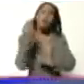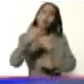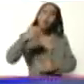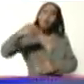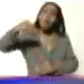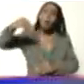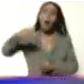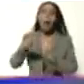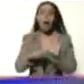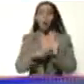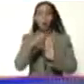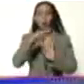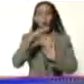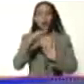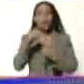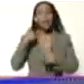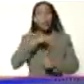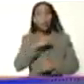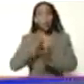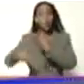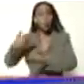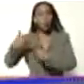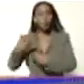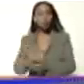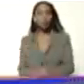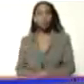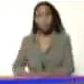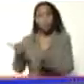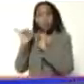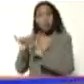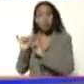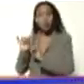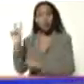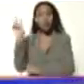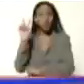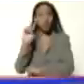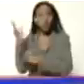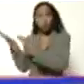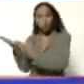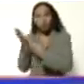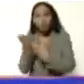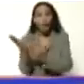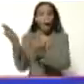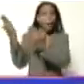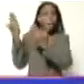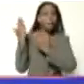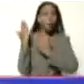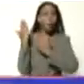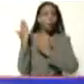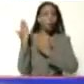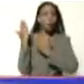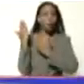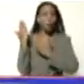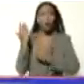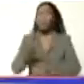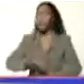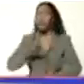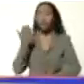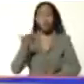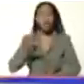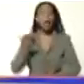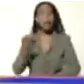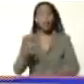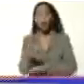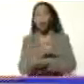nivel de nuestra cooperación. Asimismo, Venezuela ha recibido el apoyo invaluable de parte del